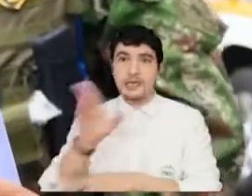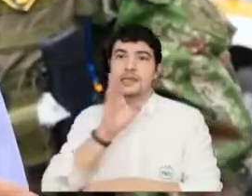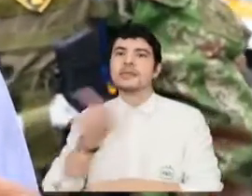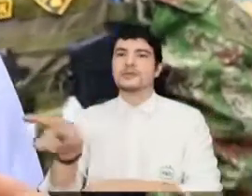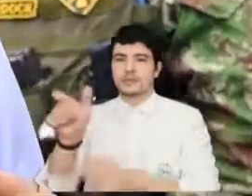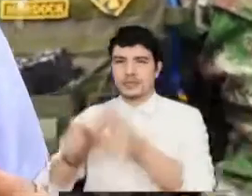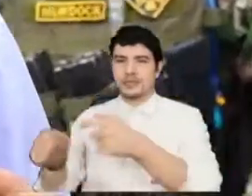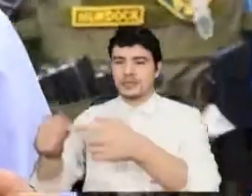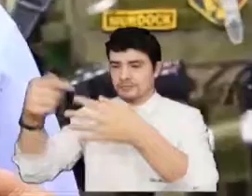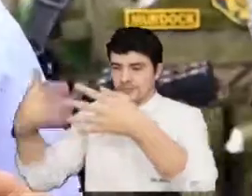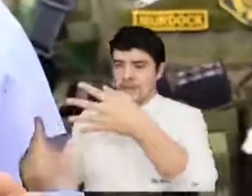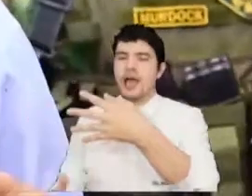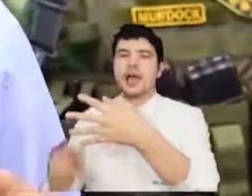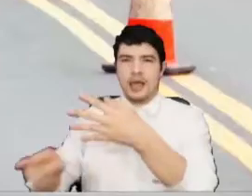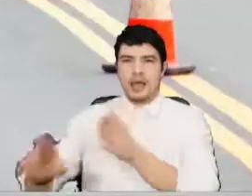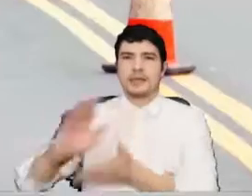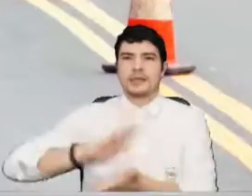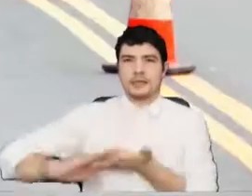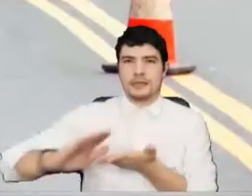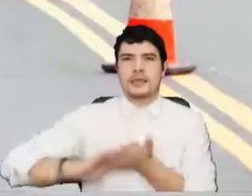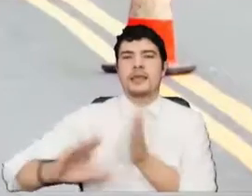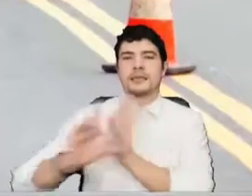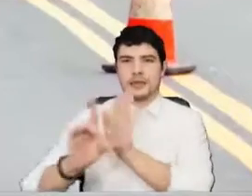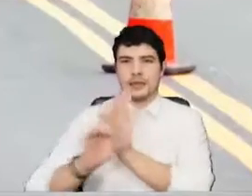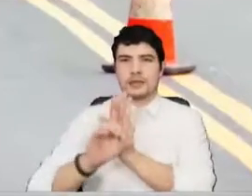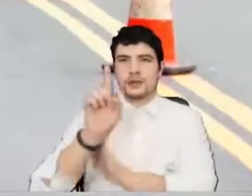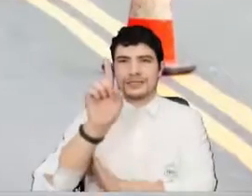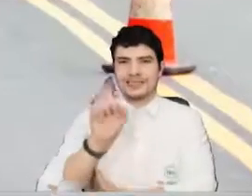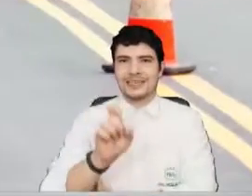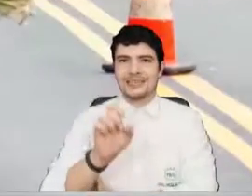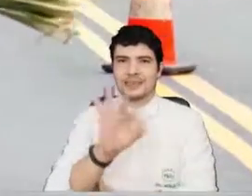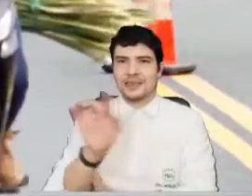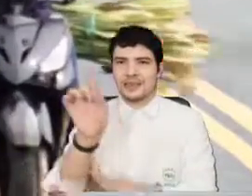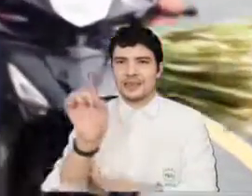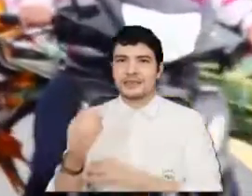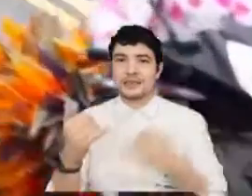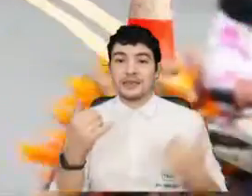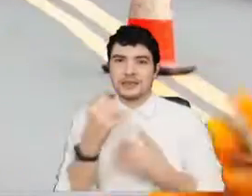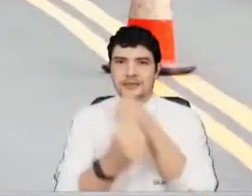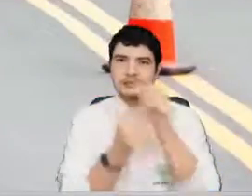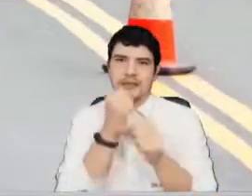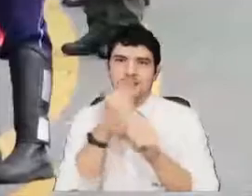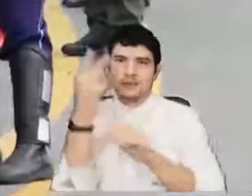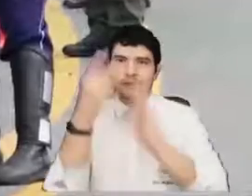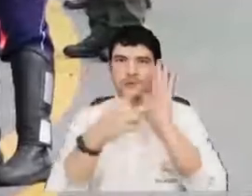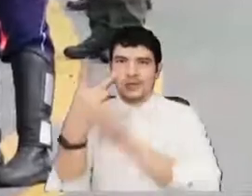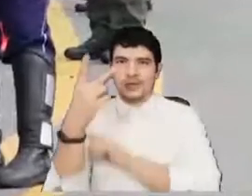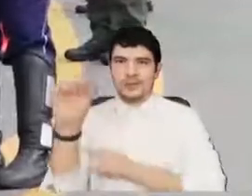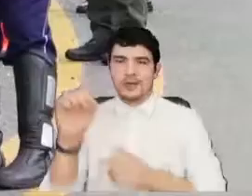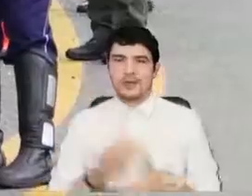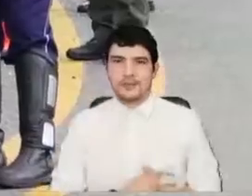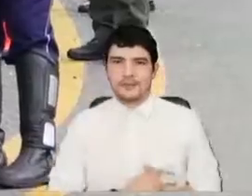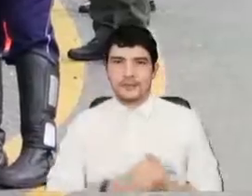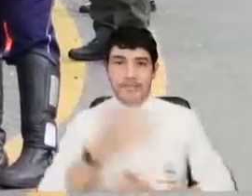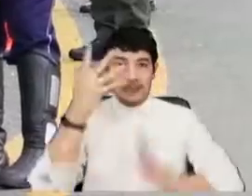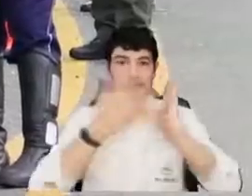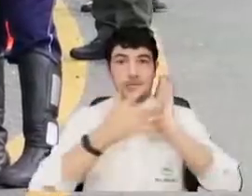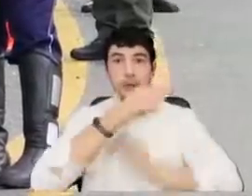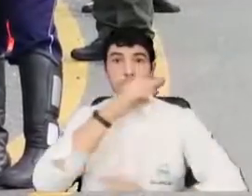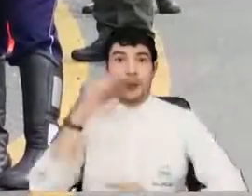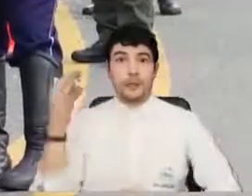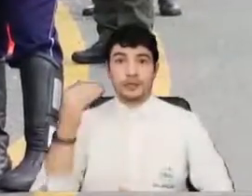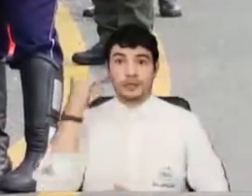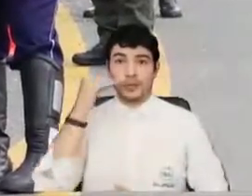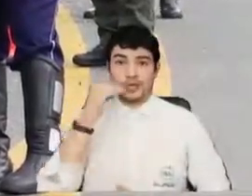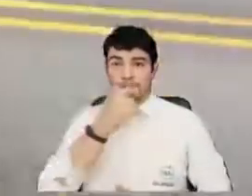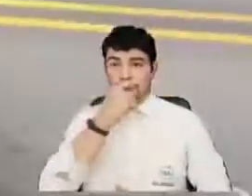del decreto 636 del 2020. Las autoridades estudiarán el comportamiento de los ciudadanos durante este fin de semana para determinar qué